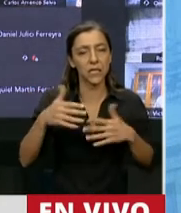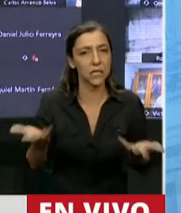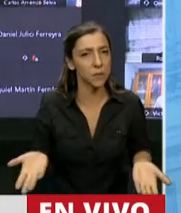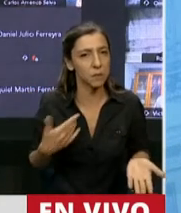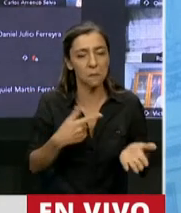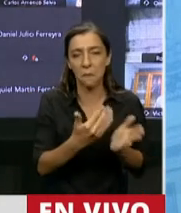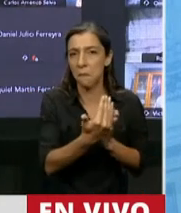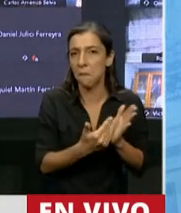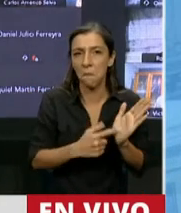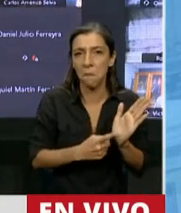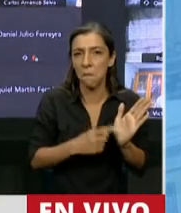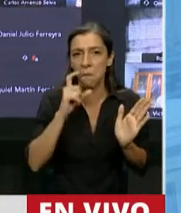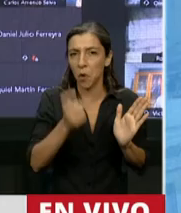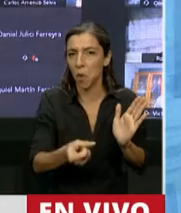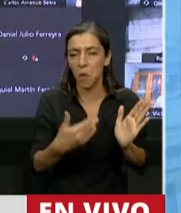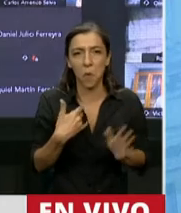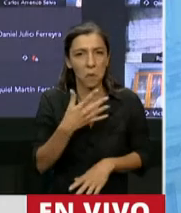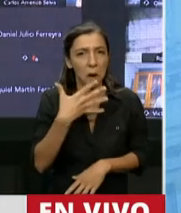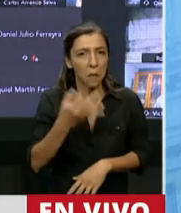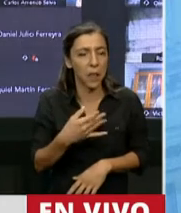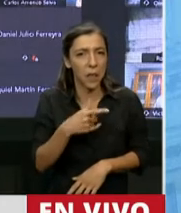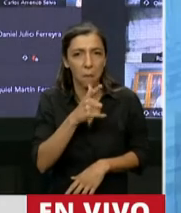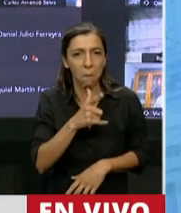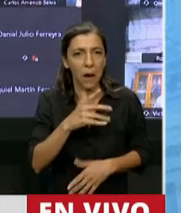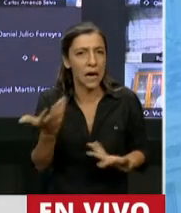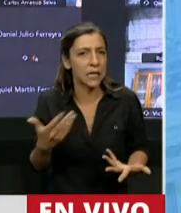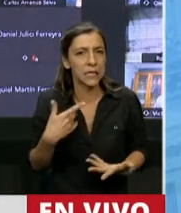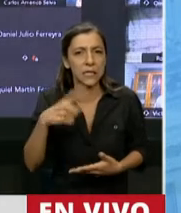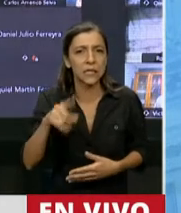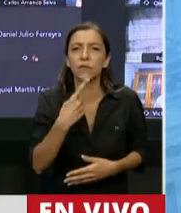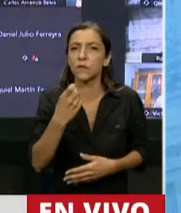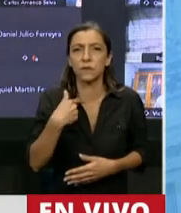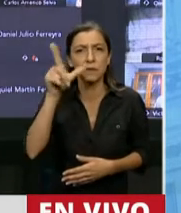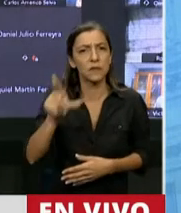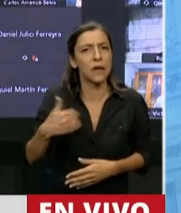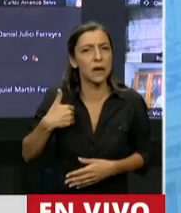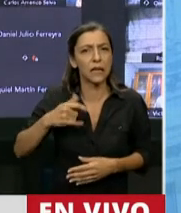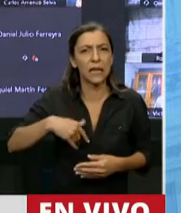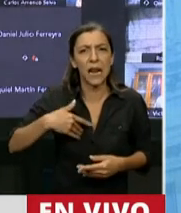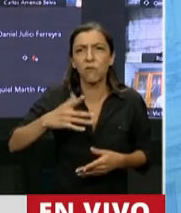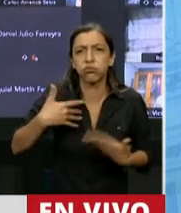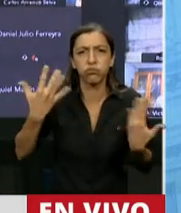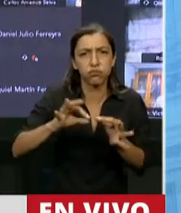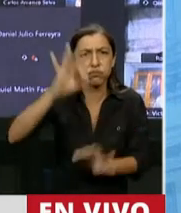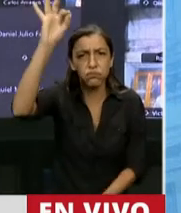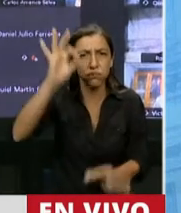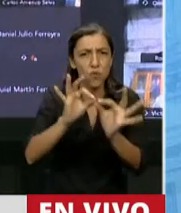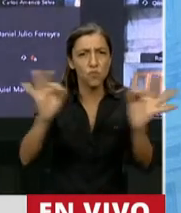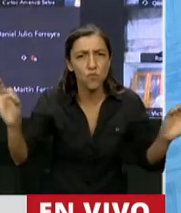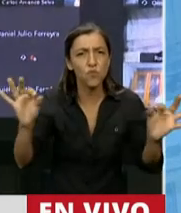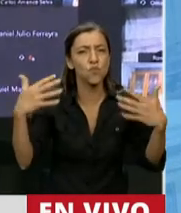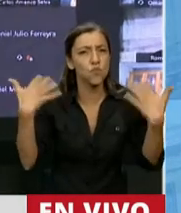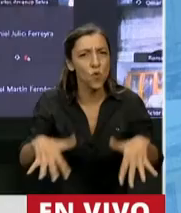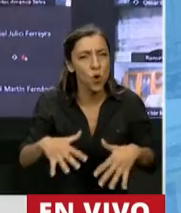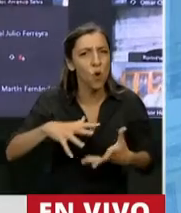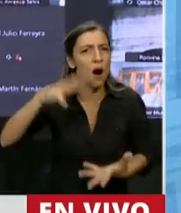federalismo no tener en cuenta que tenemos un país muy grande es extenso de norte a sur de este a oeste